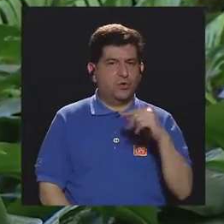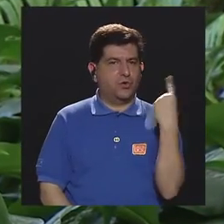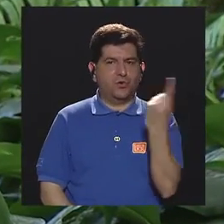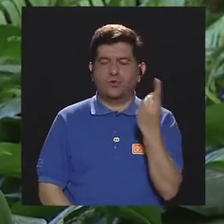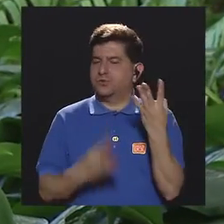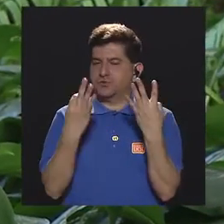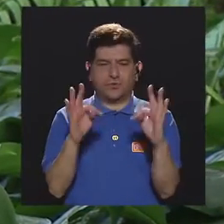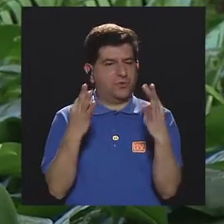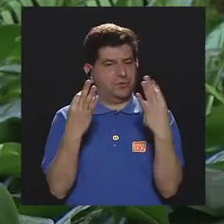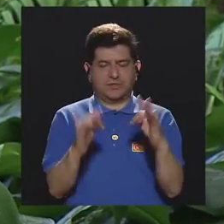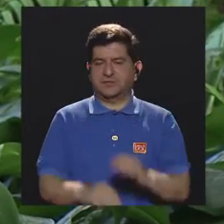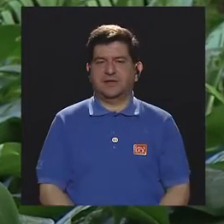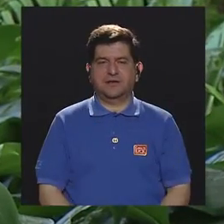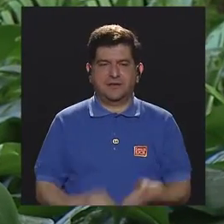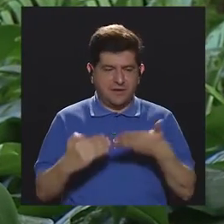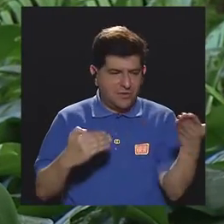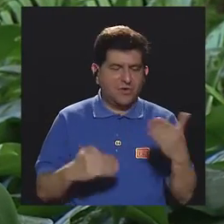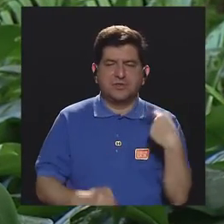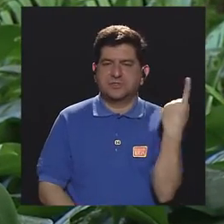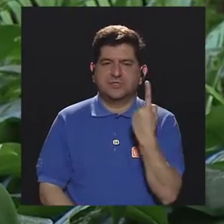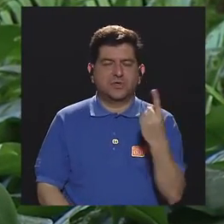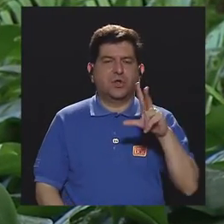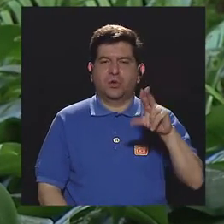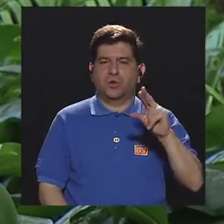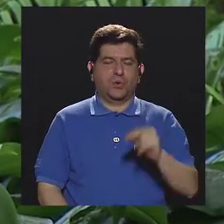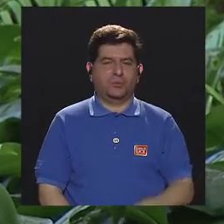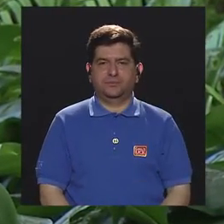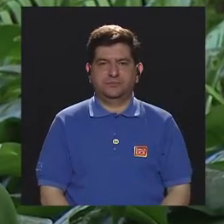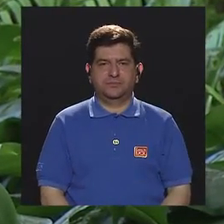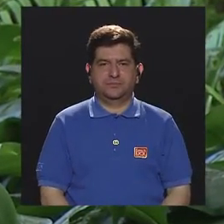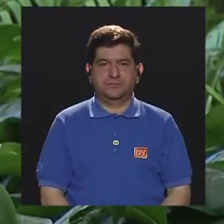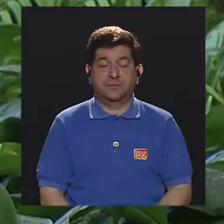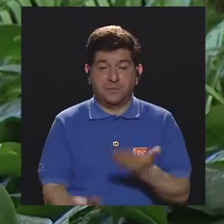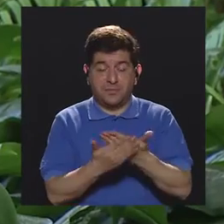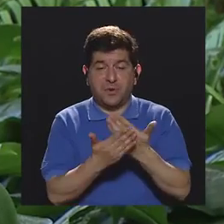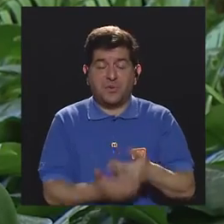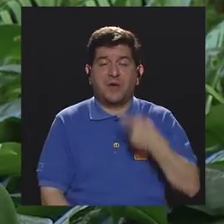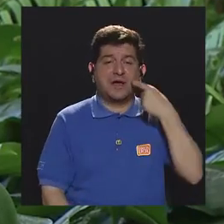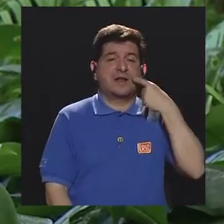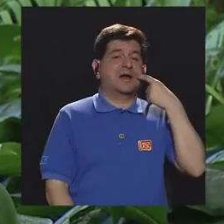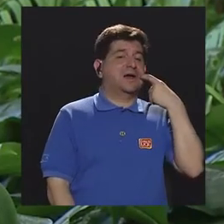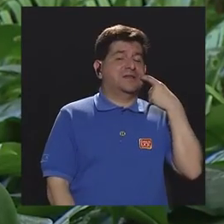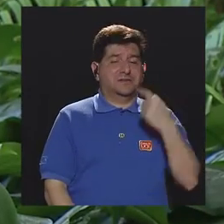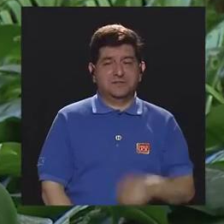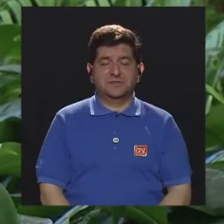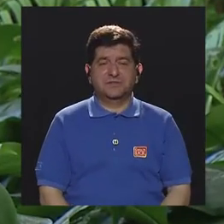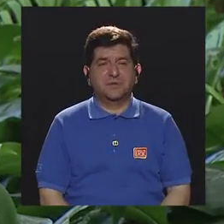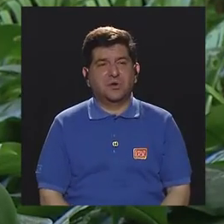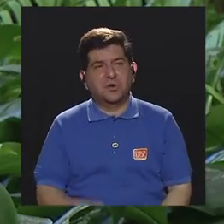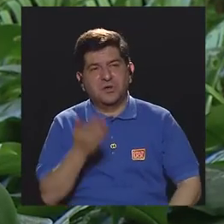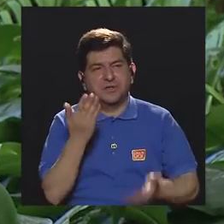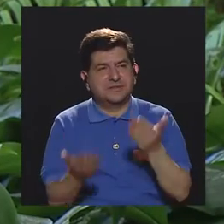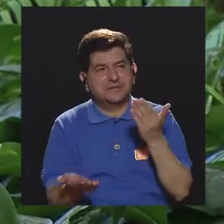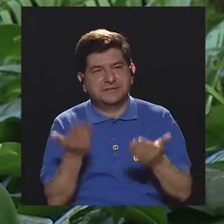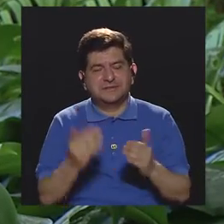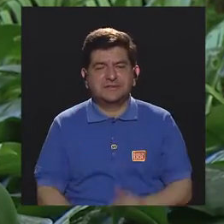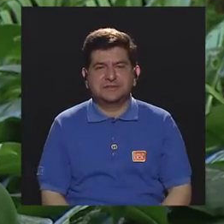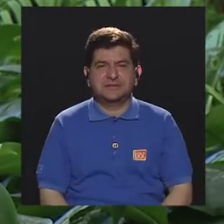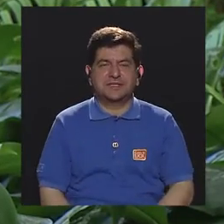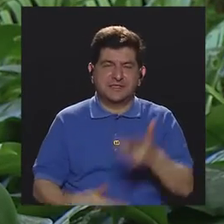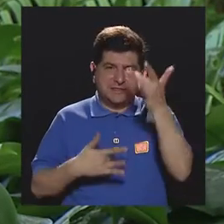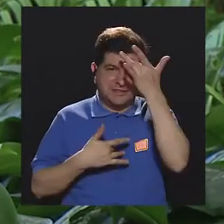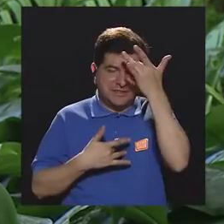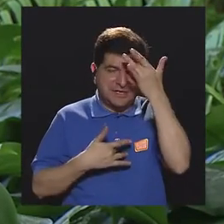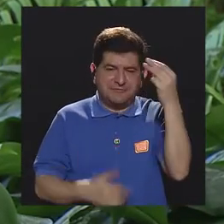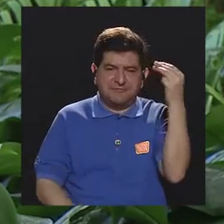solo. No haga las cosas solo, porque he probado que la adicción es la de las pocas, y bueno, la verdad es que